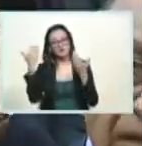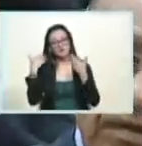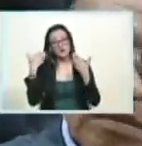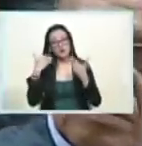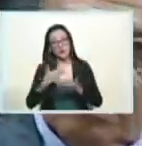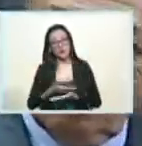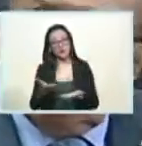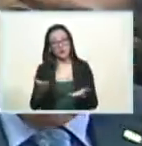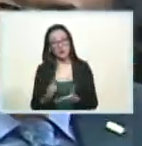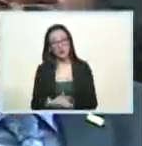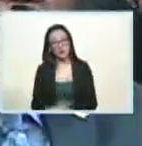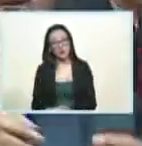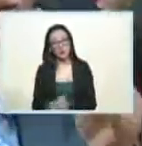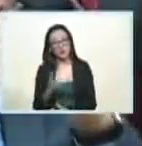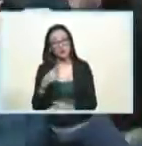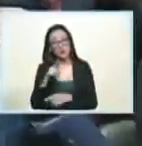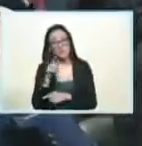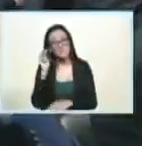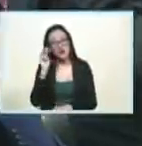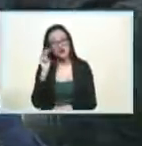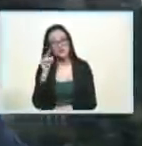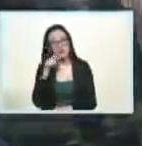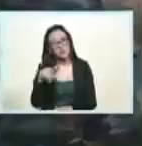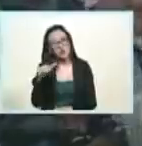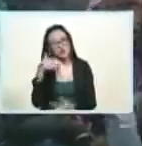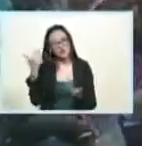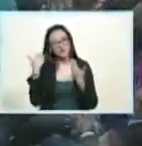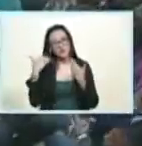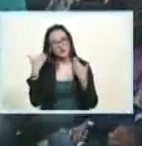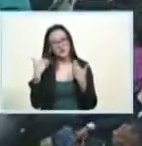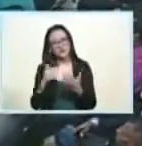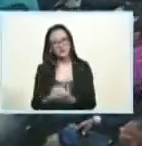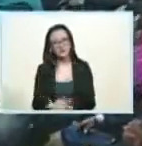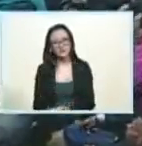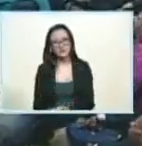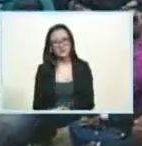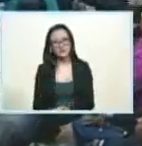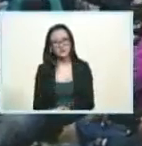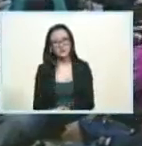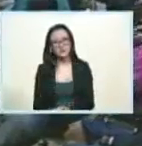enseñarnos, o solo un maestro como el pueblo pudiera enseñarnos.